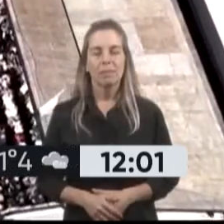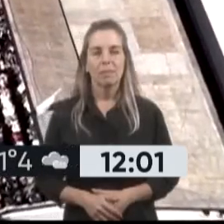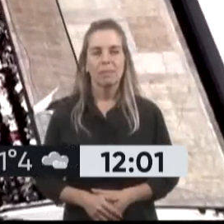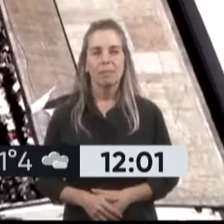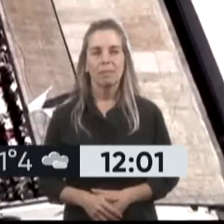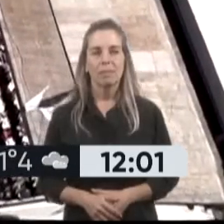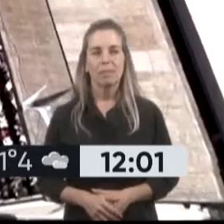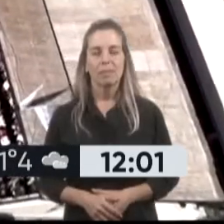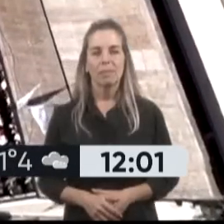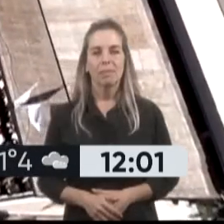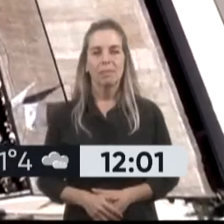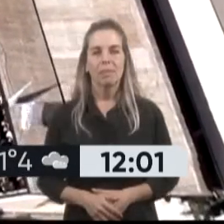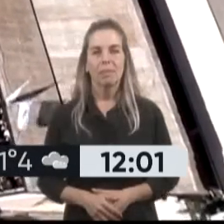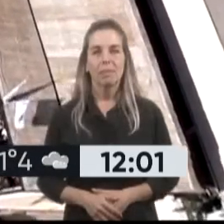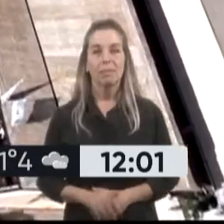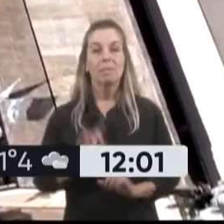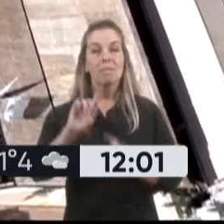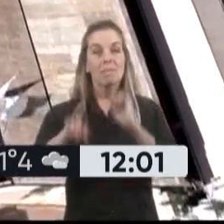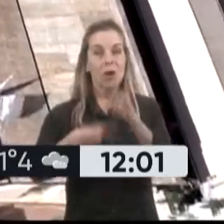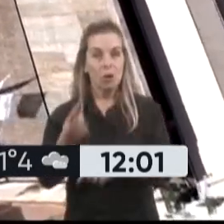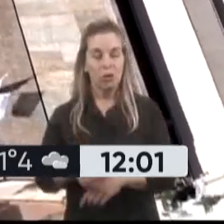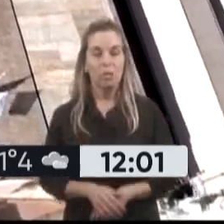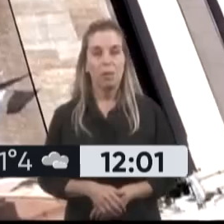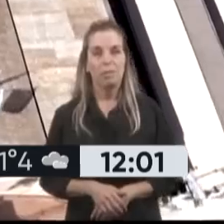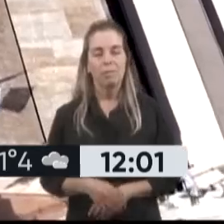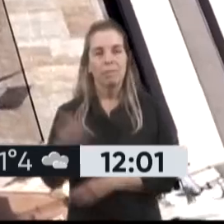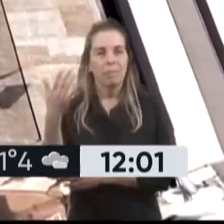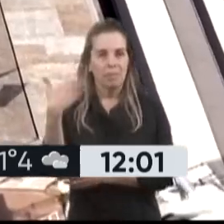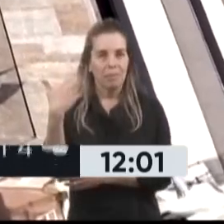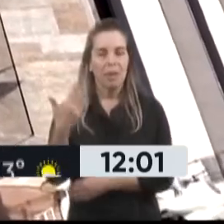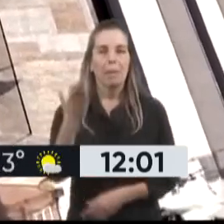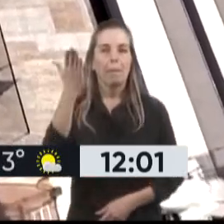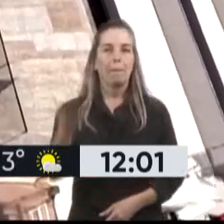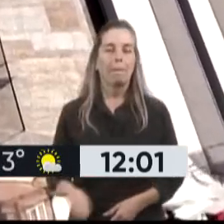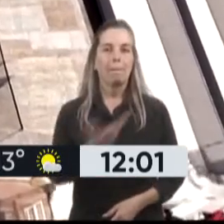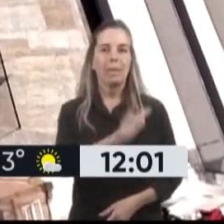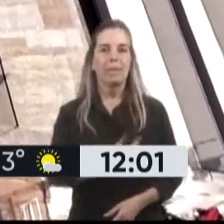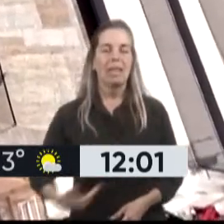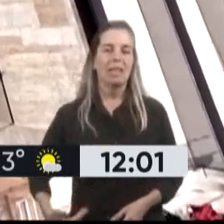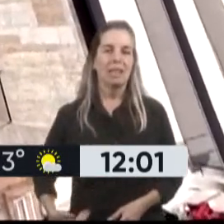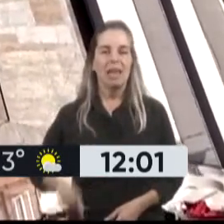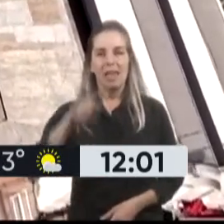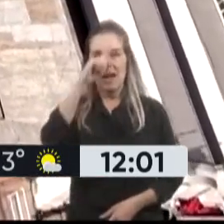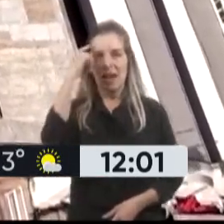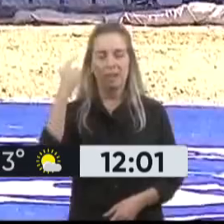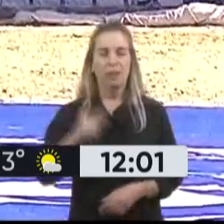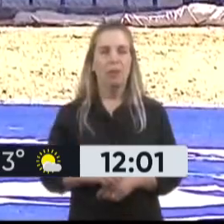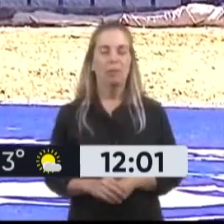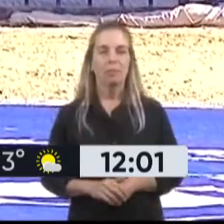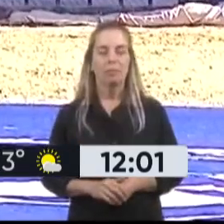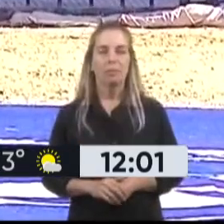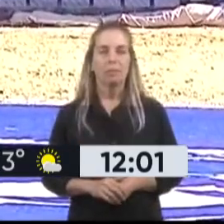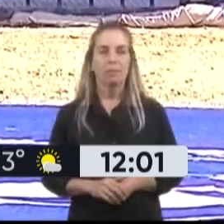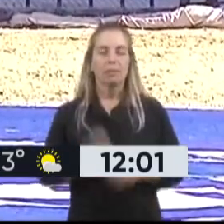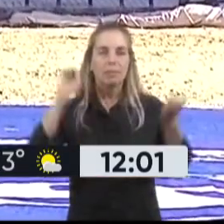Acto seguido, hace uso de la palabra el señor Presidente de la Nación,